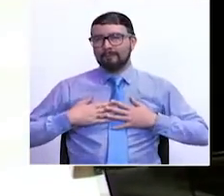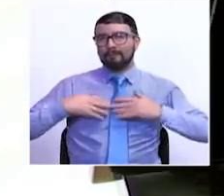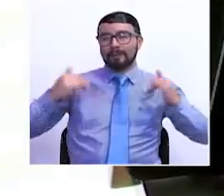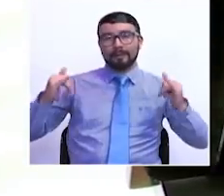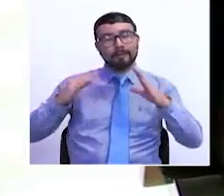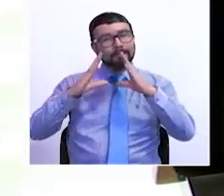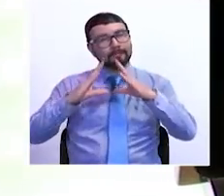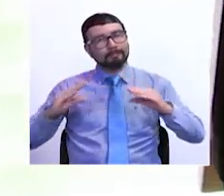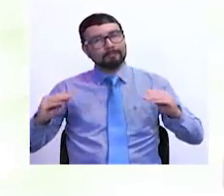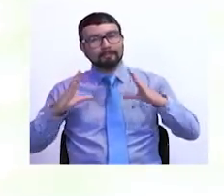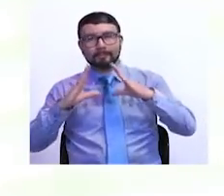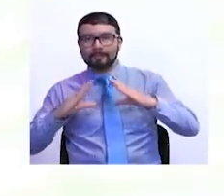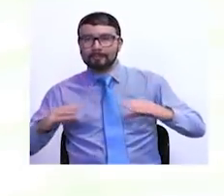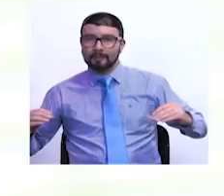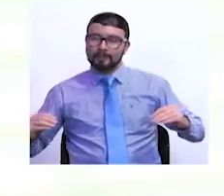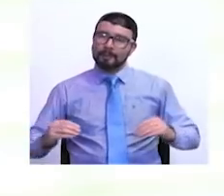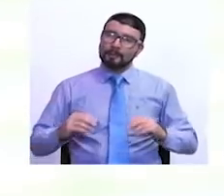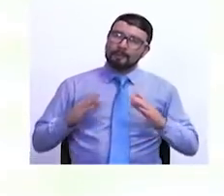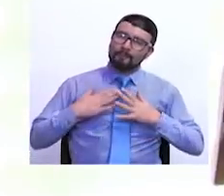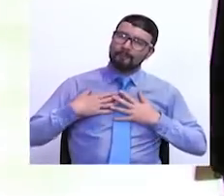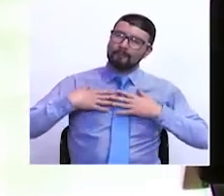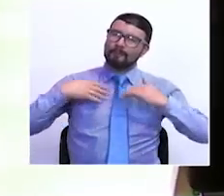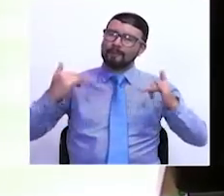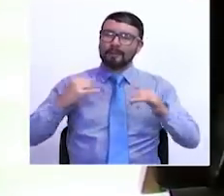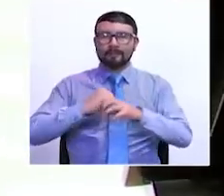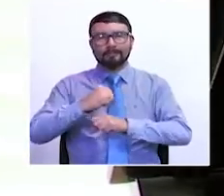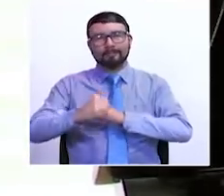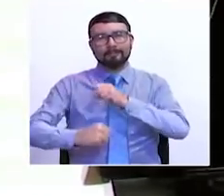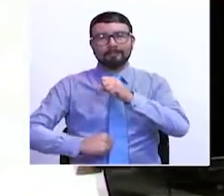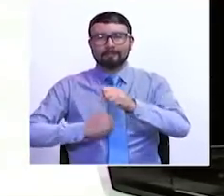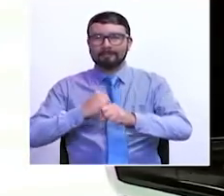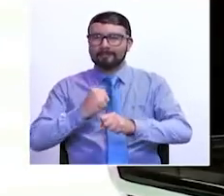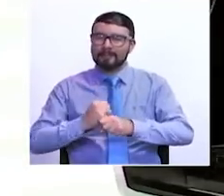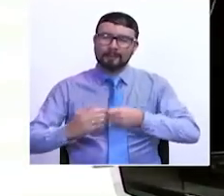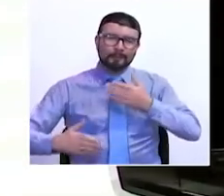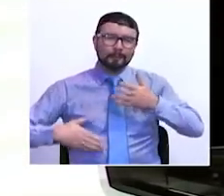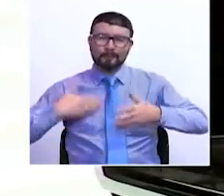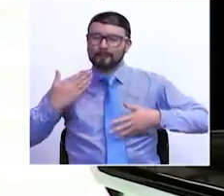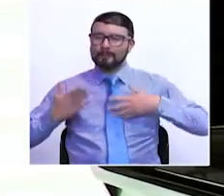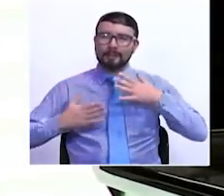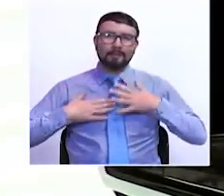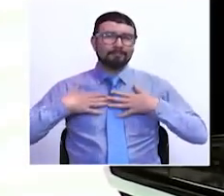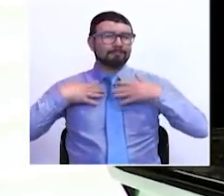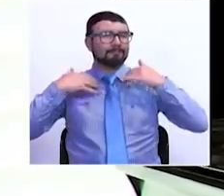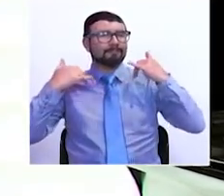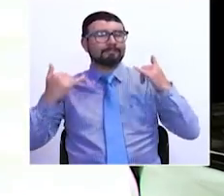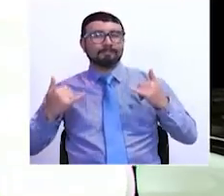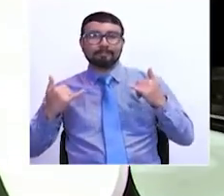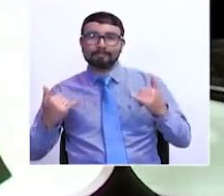Feliz Navidad. Próspero año y felicidad.